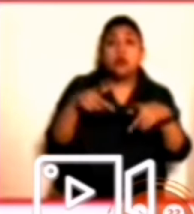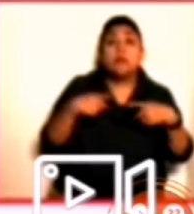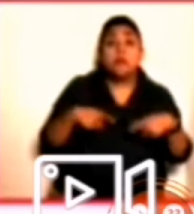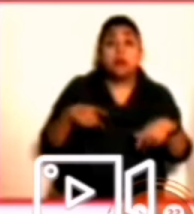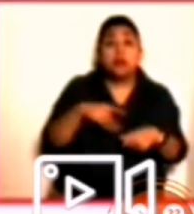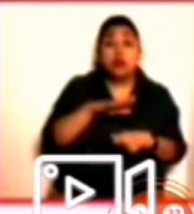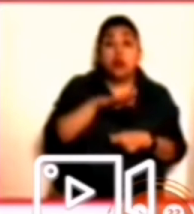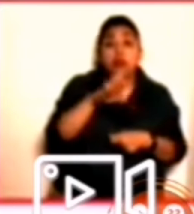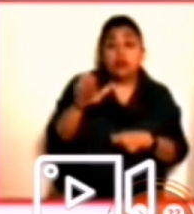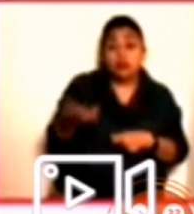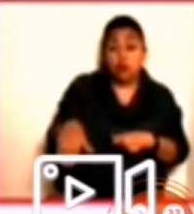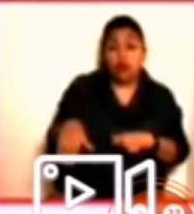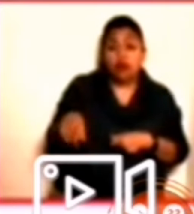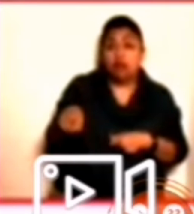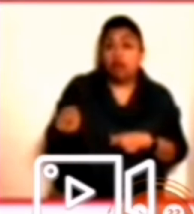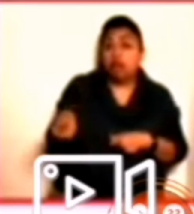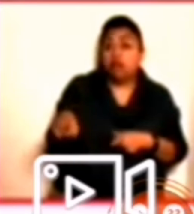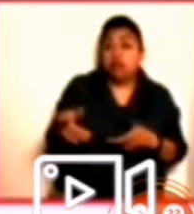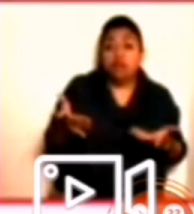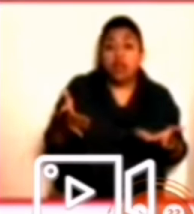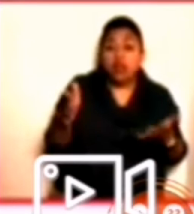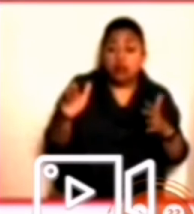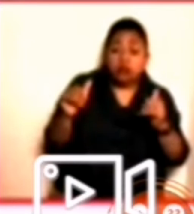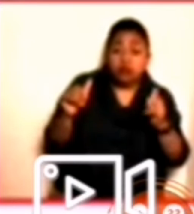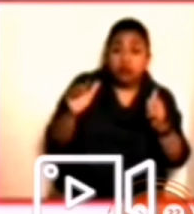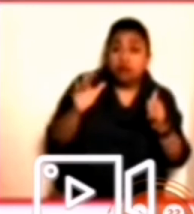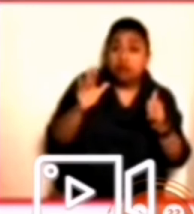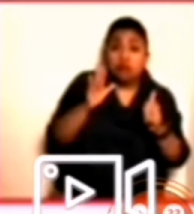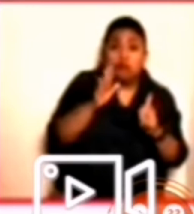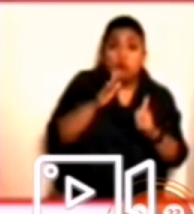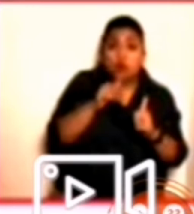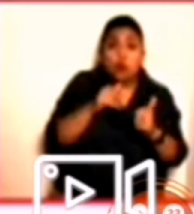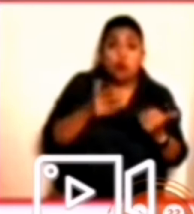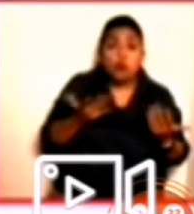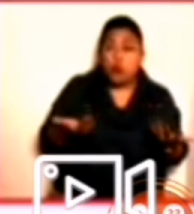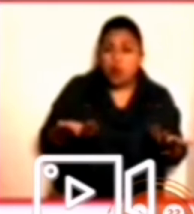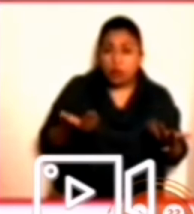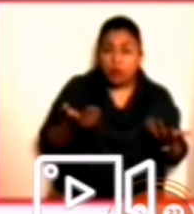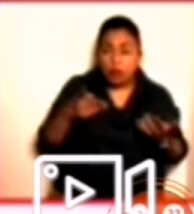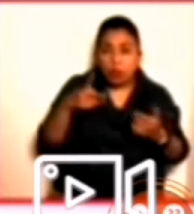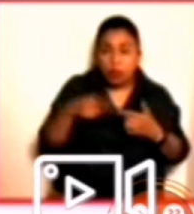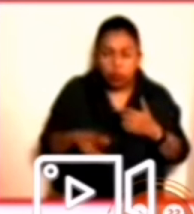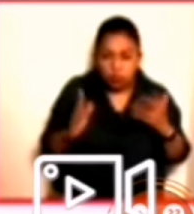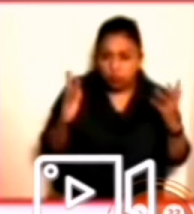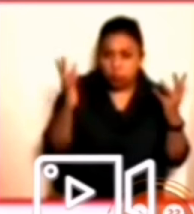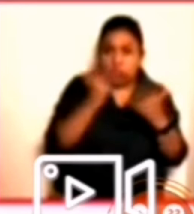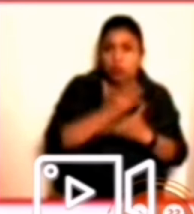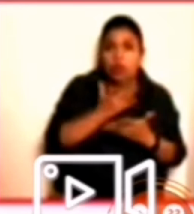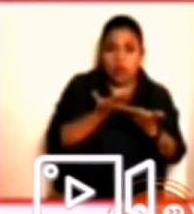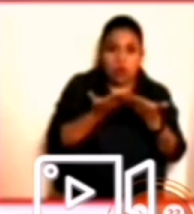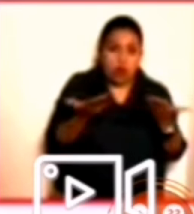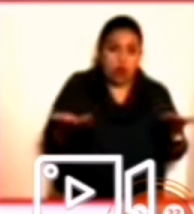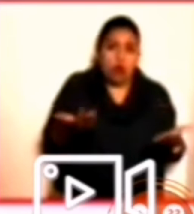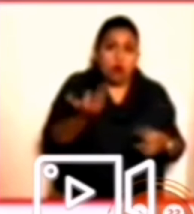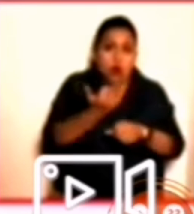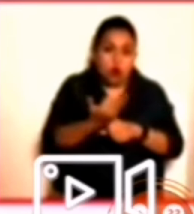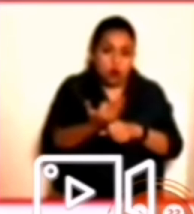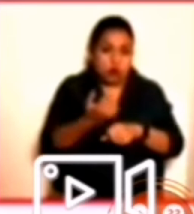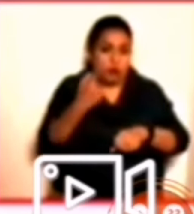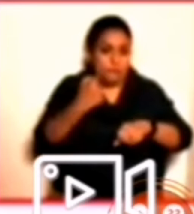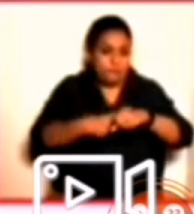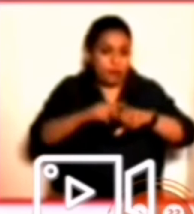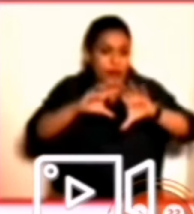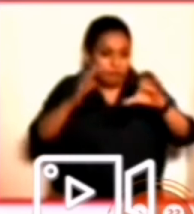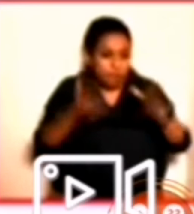van y que no podemos despedirnos de ellas que por estos tiempos de pandemia no